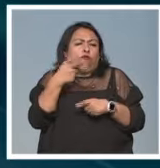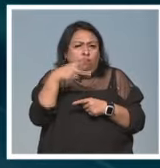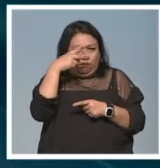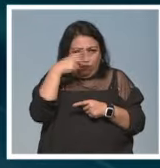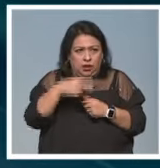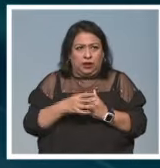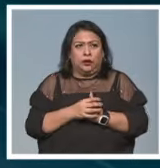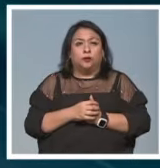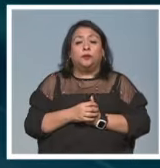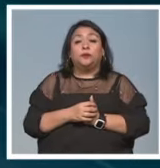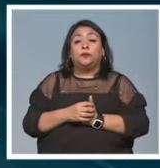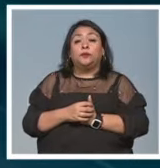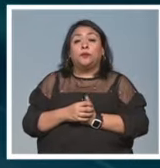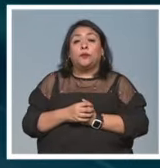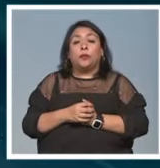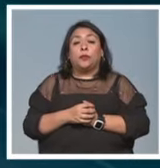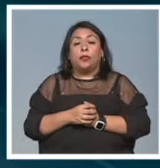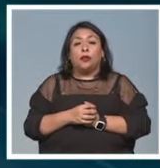mexicana.